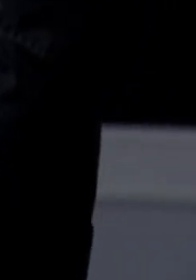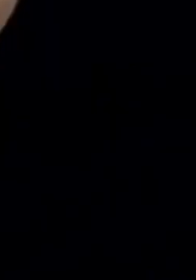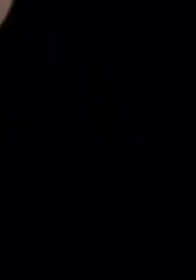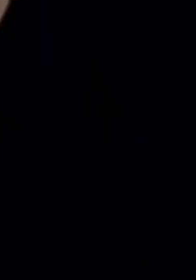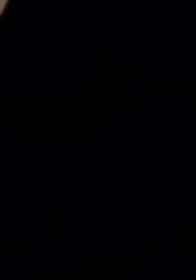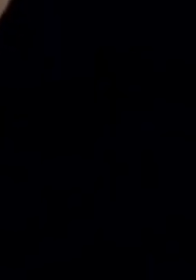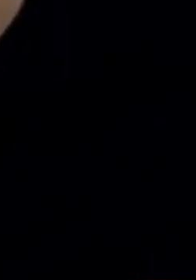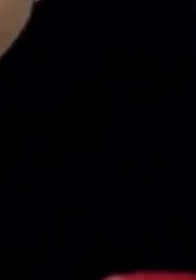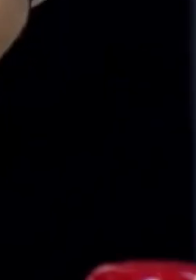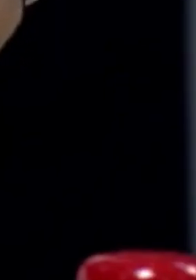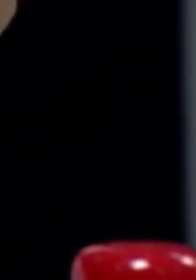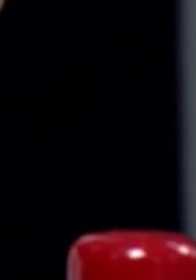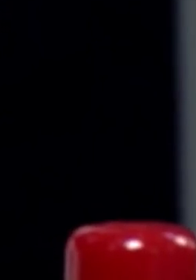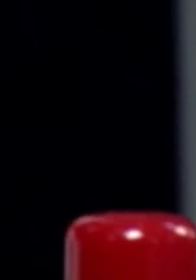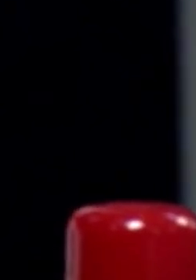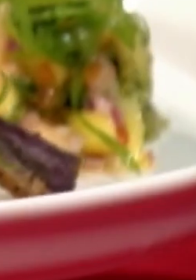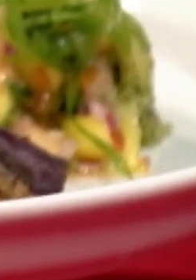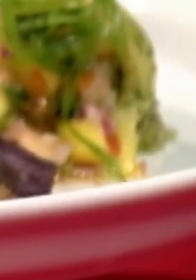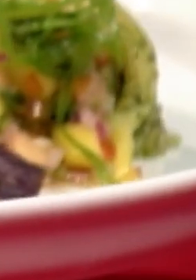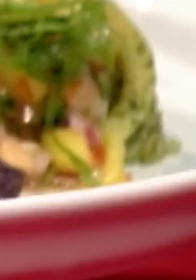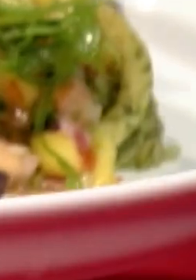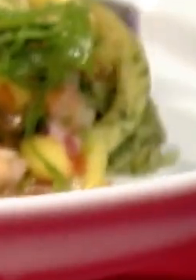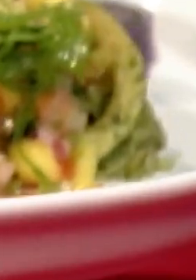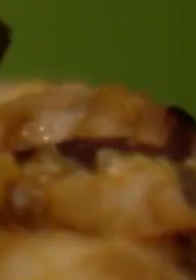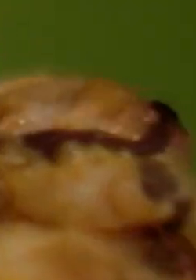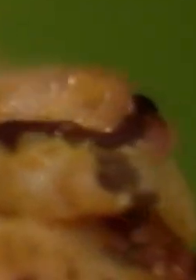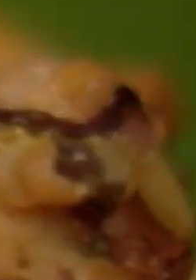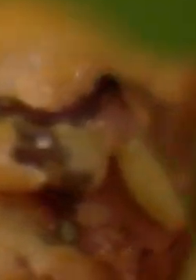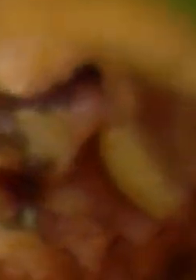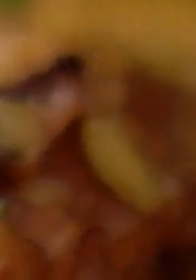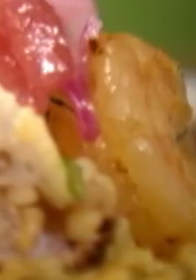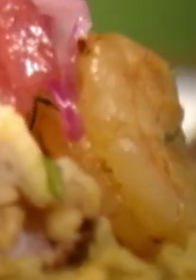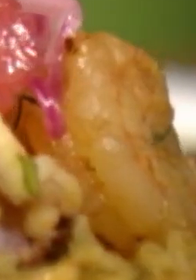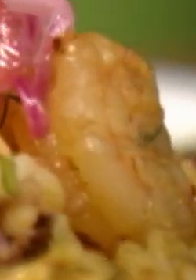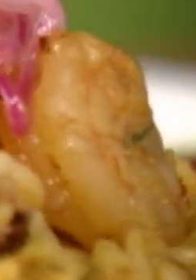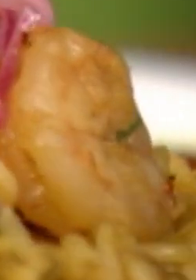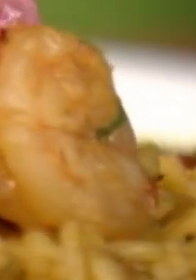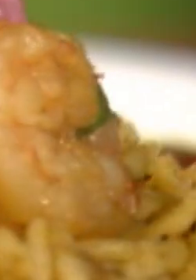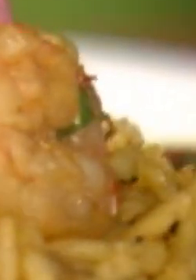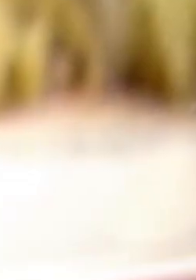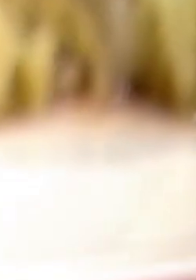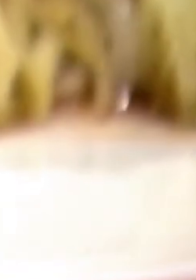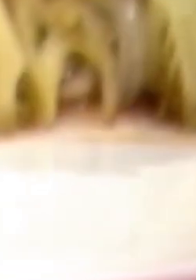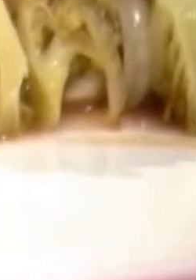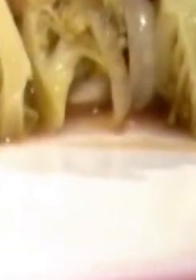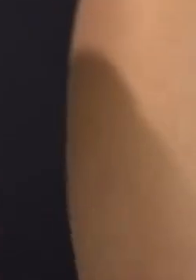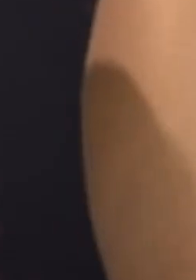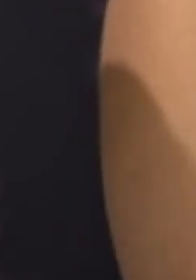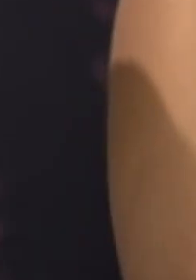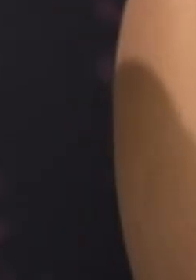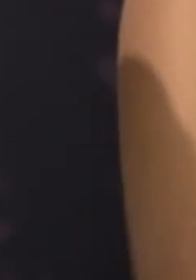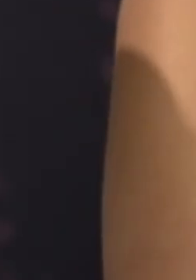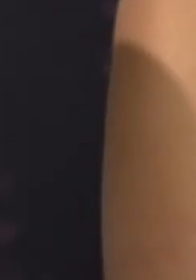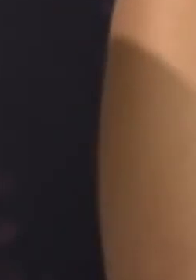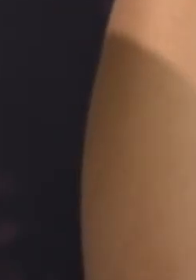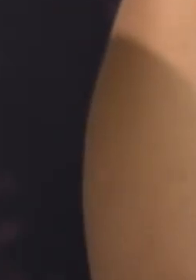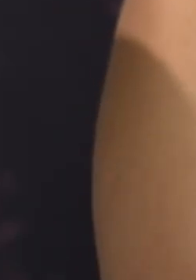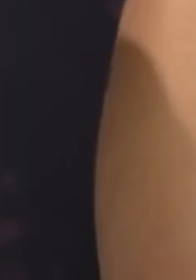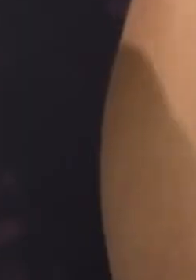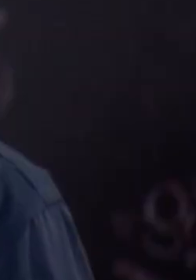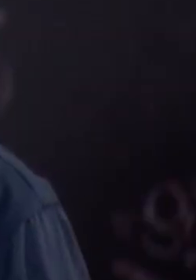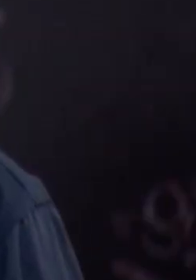platos he visto pasar o han pasado por mis manos en mi vida? Si nosotros les decimos algo, es por algo. Estamos en un reality show y que les quede